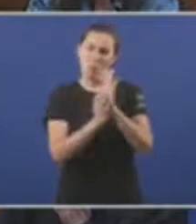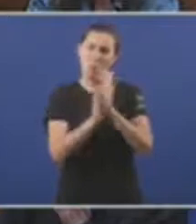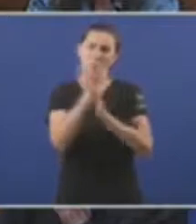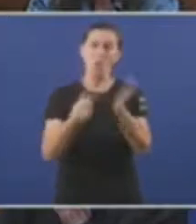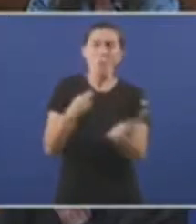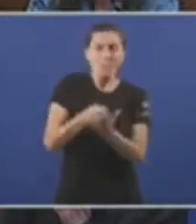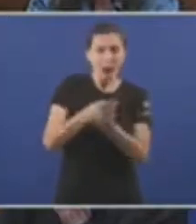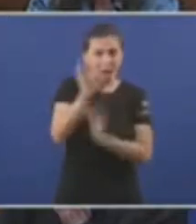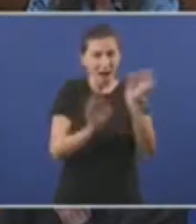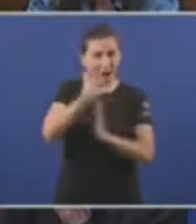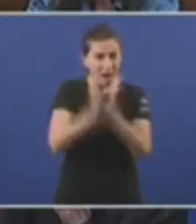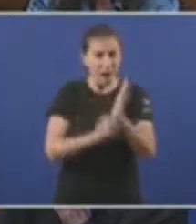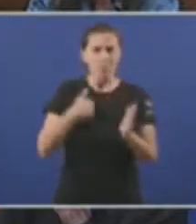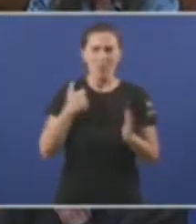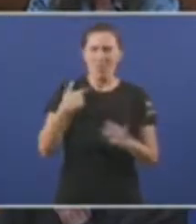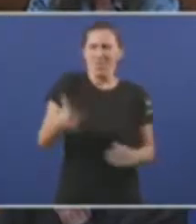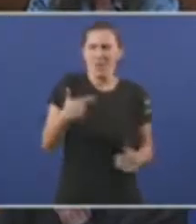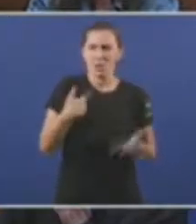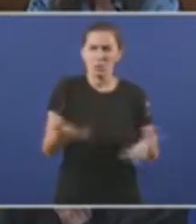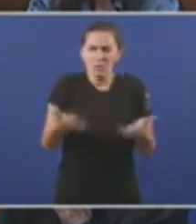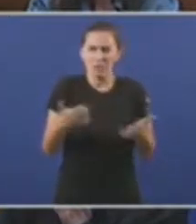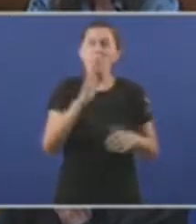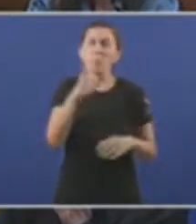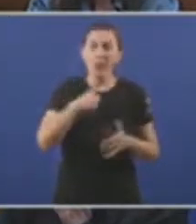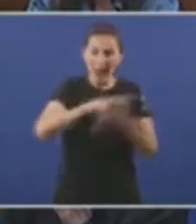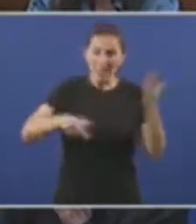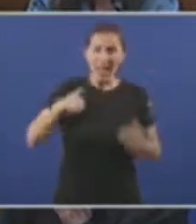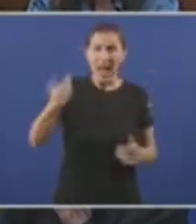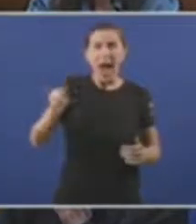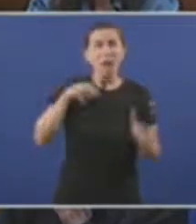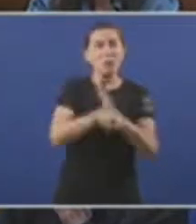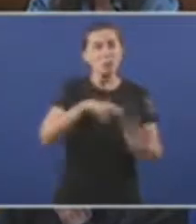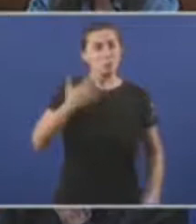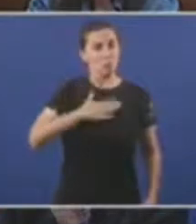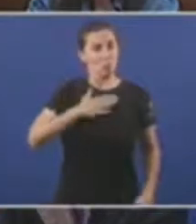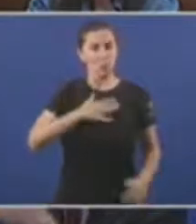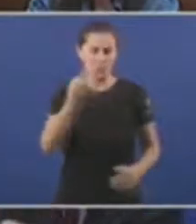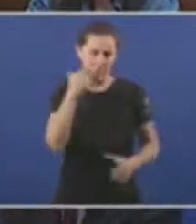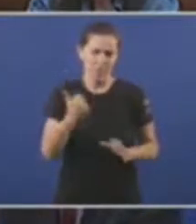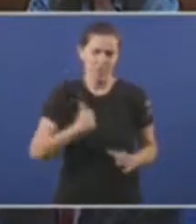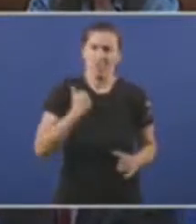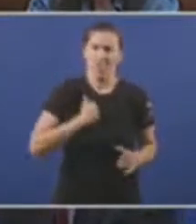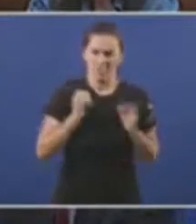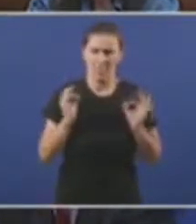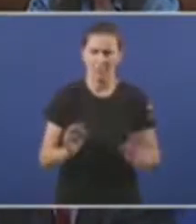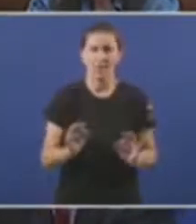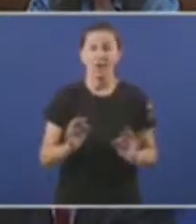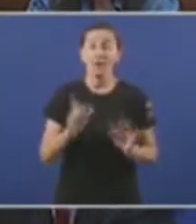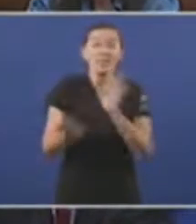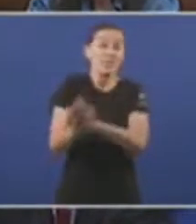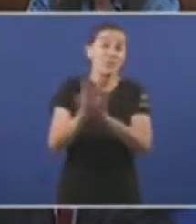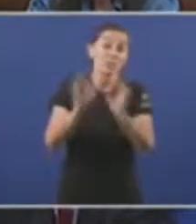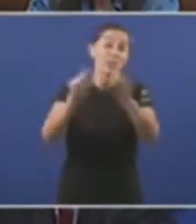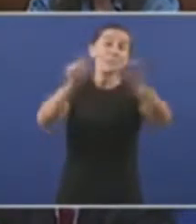temos dereito a beneficiarnos da riqueza eléctrica que hai neste país. E seguimos coa situación de Endesa